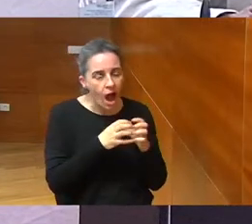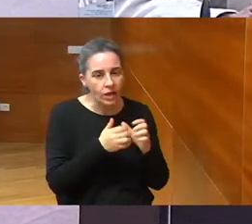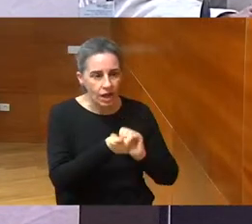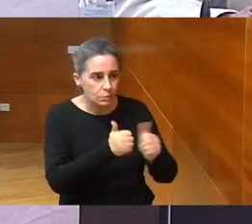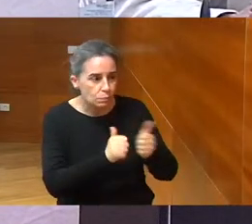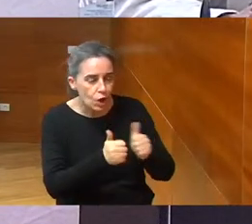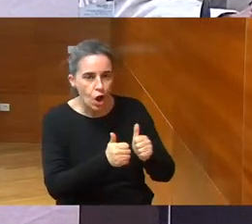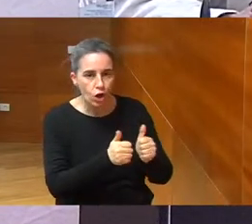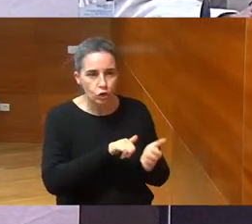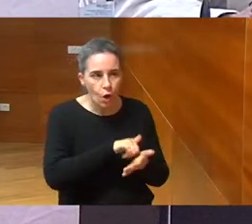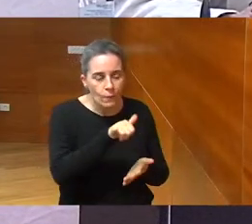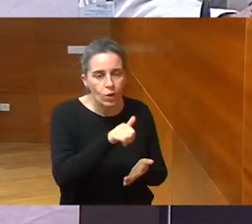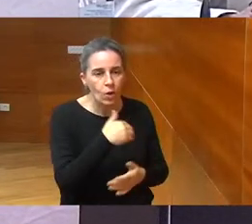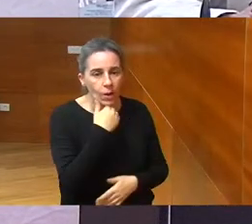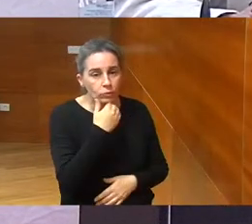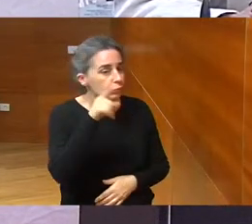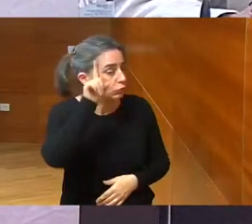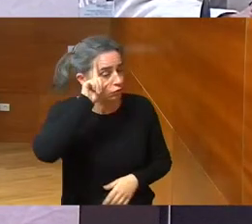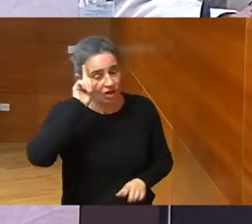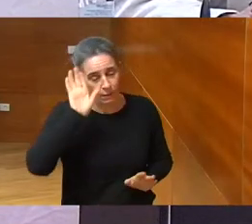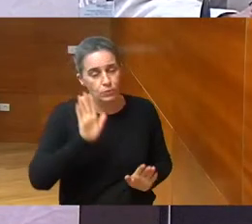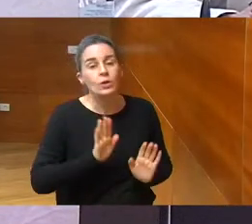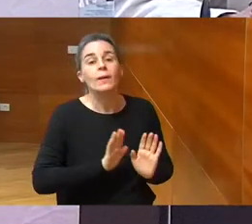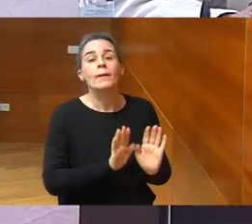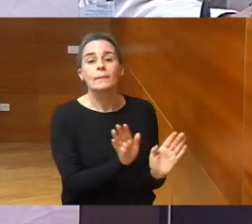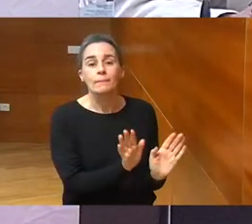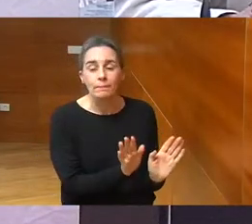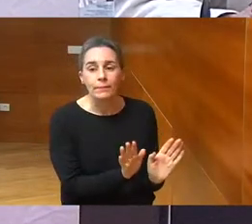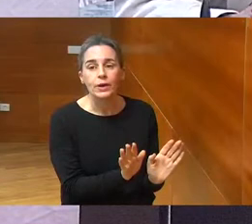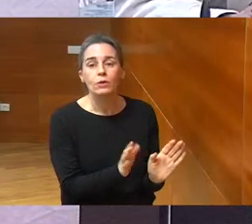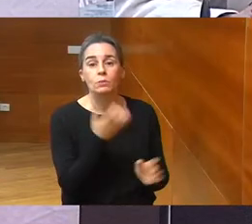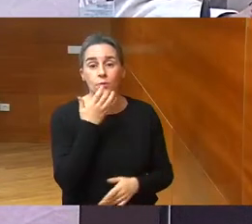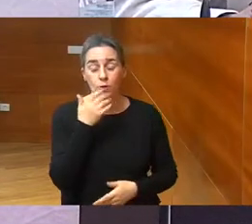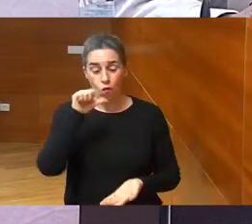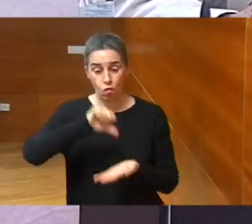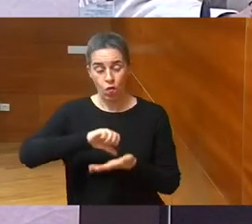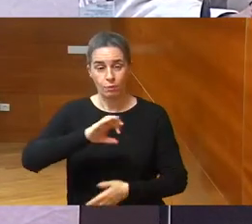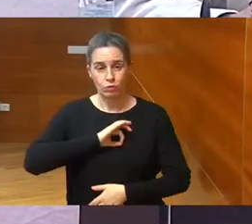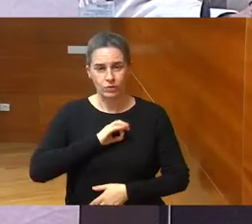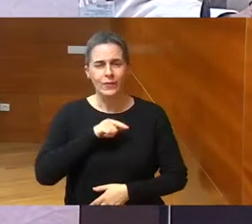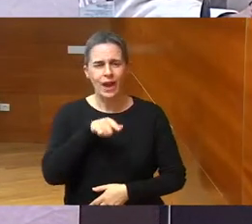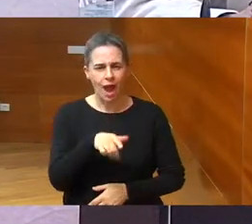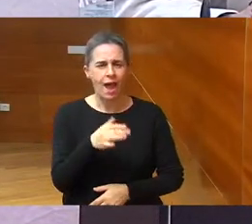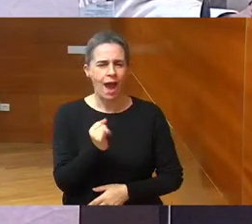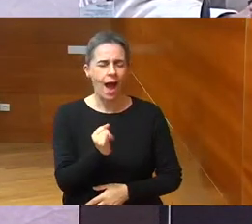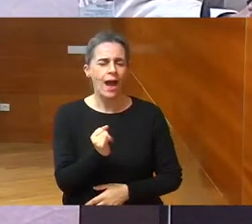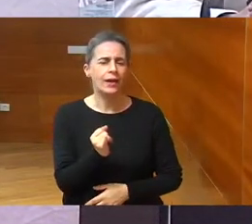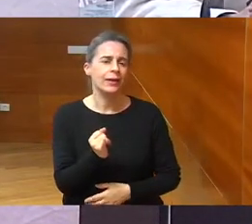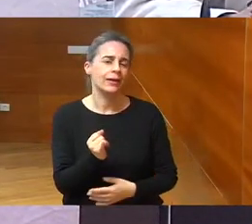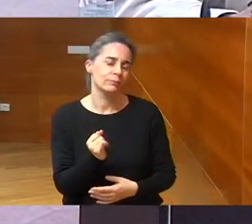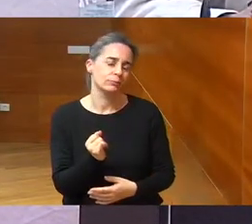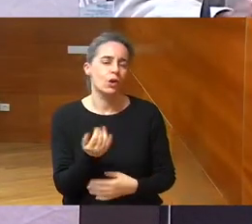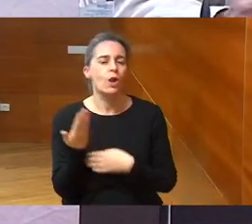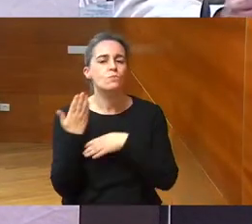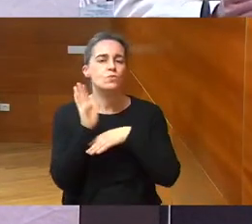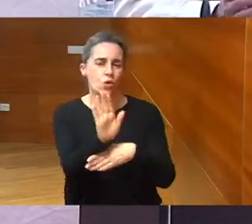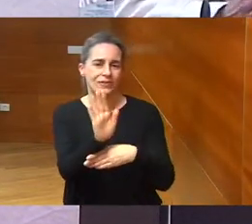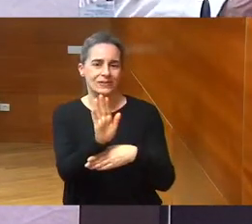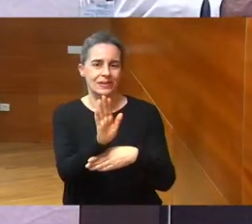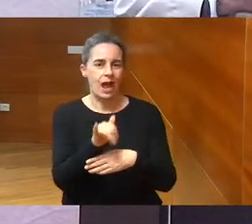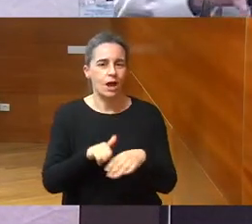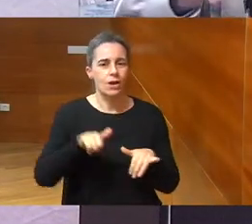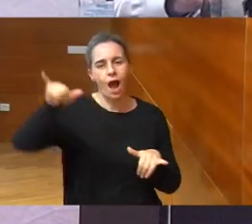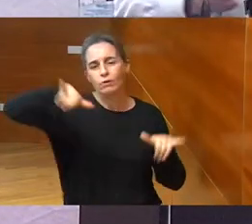antes pues hubo una ciudad de pontevedra alguna exhibición aérea no que bueno